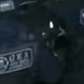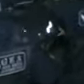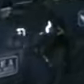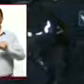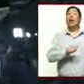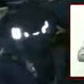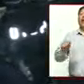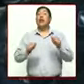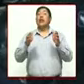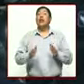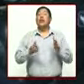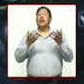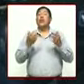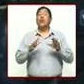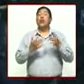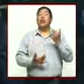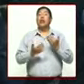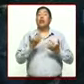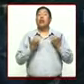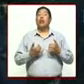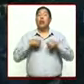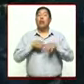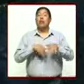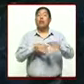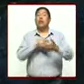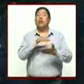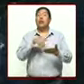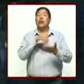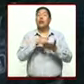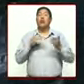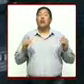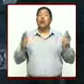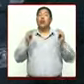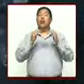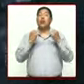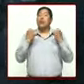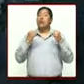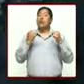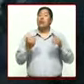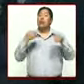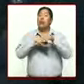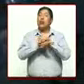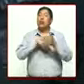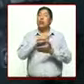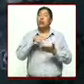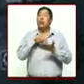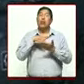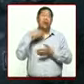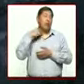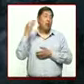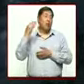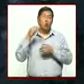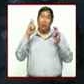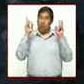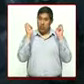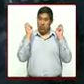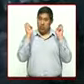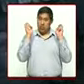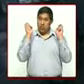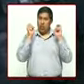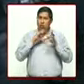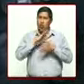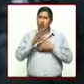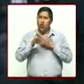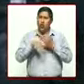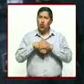Activistas contra los incendios se movilizan en este momento en el centro de la ciudad de La Paz. Están intentando ingresar hasta la Plaza Murillo. A propósito, se han cerrado